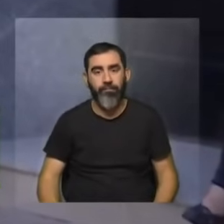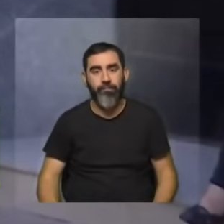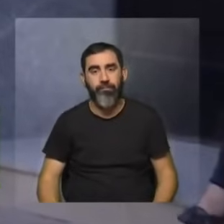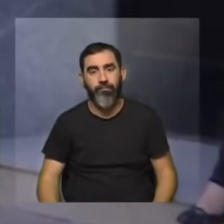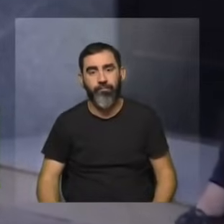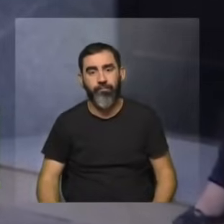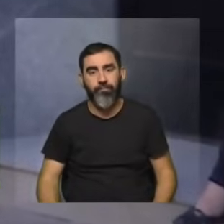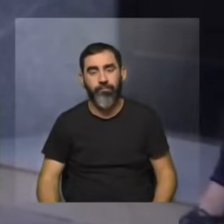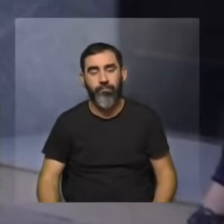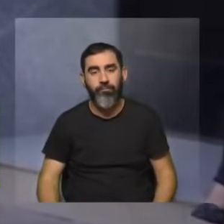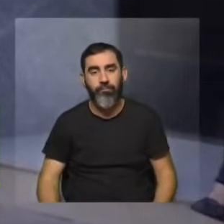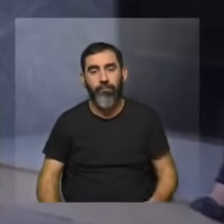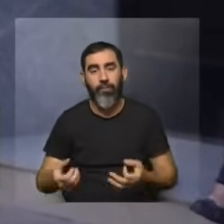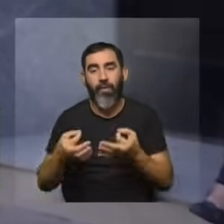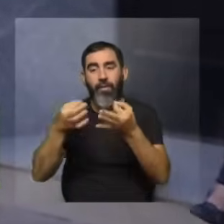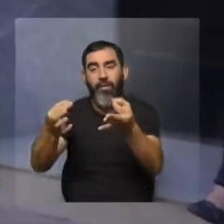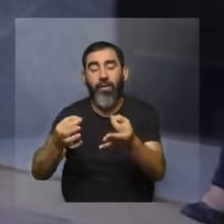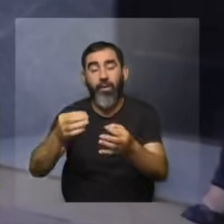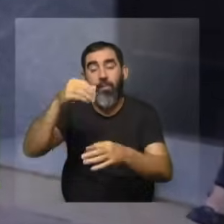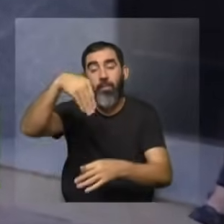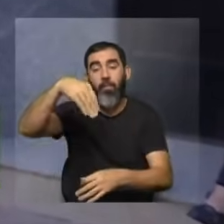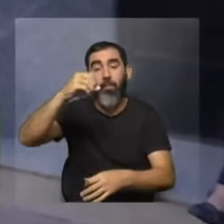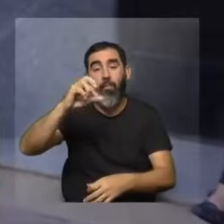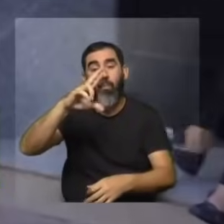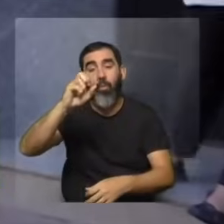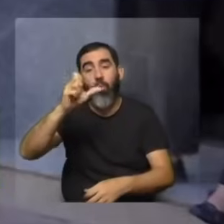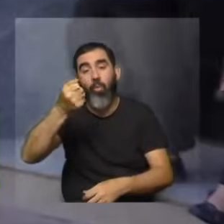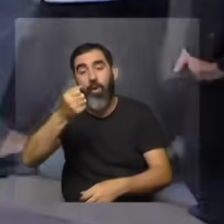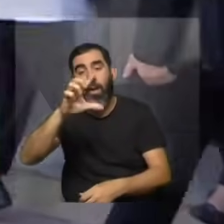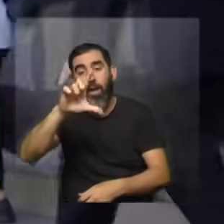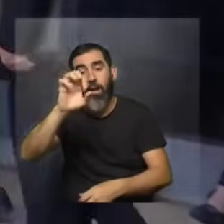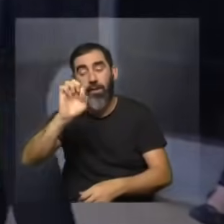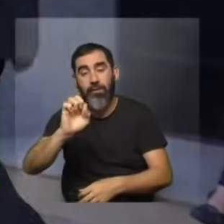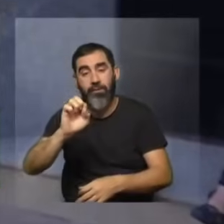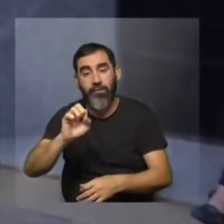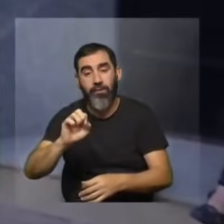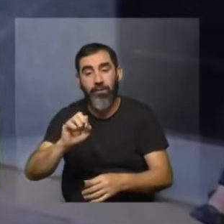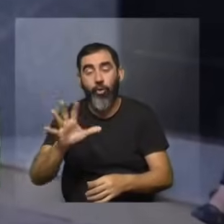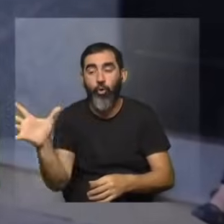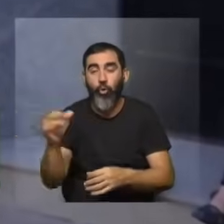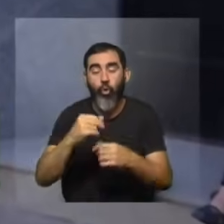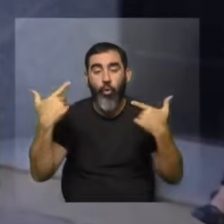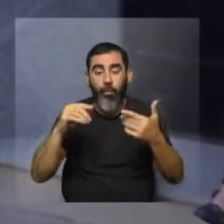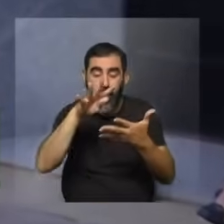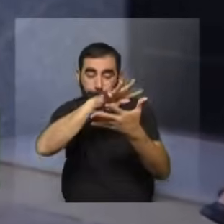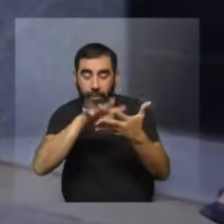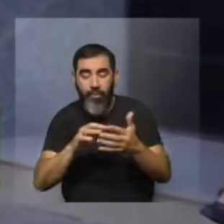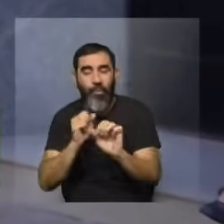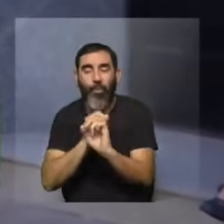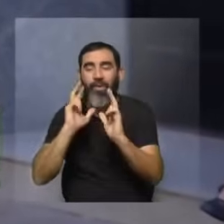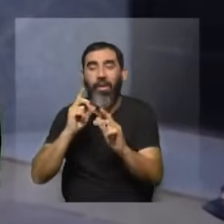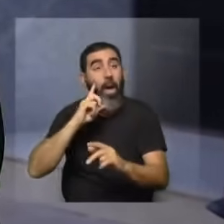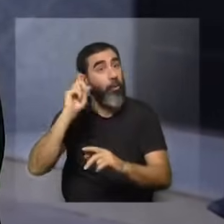que se le dieron a la doctora Doris Morales y que tienen su despacho y que vieron todos los ministros. No pueden decir que no están